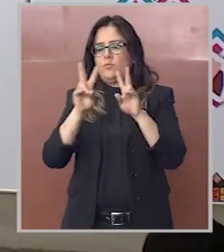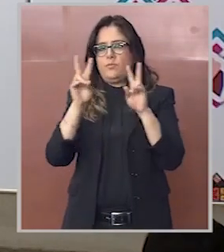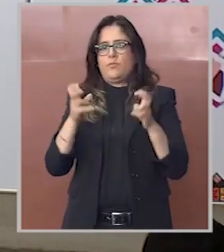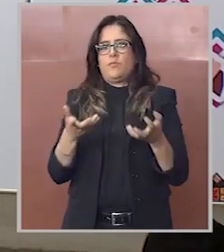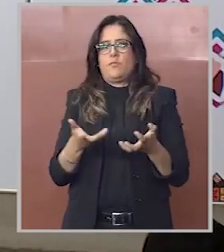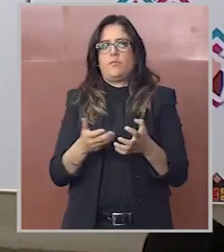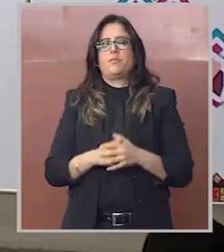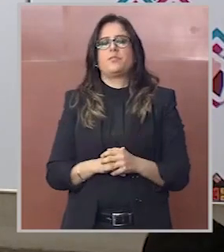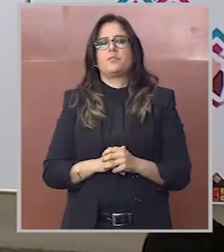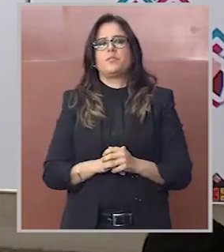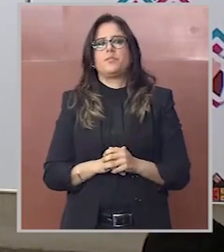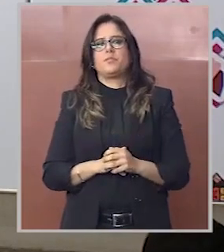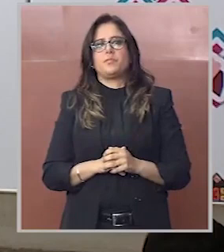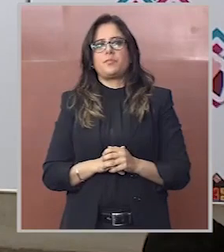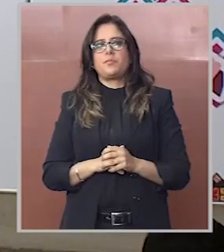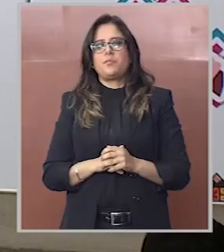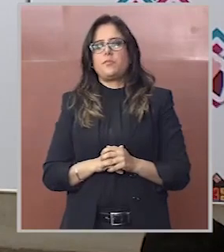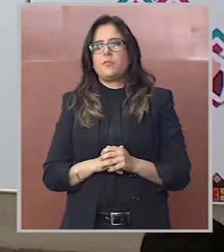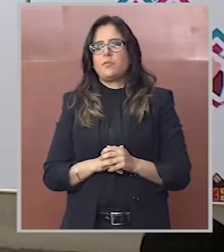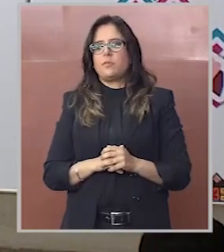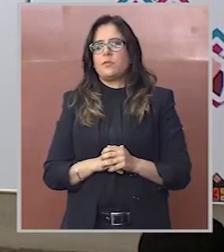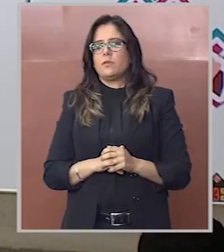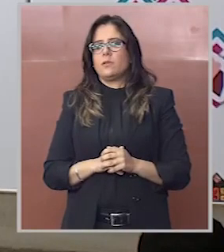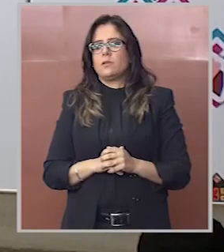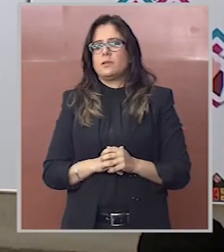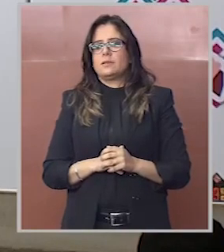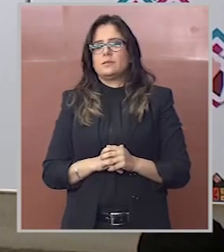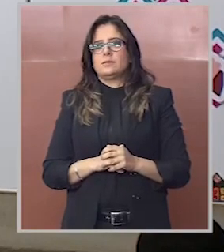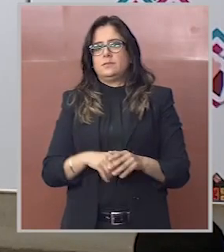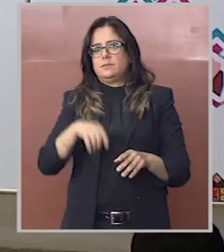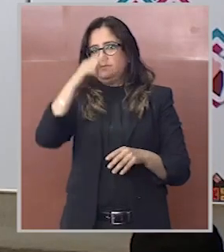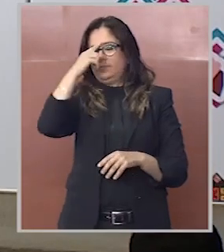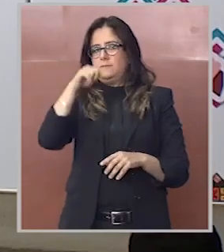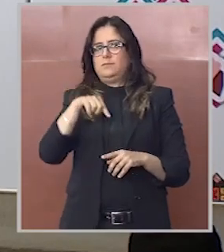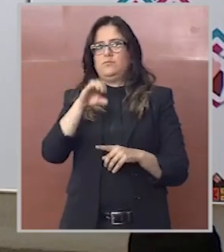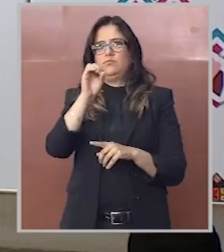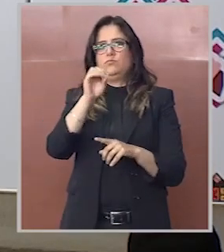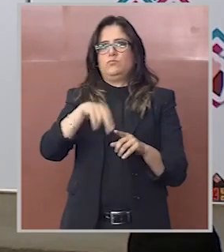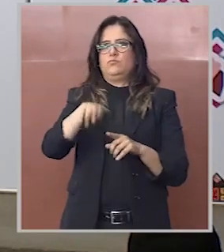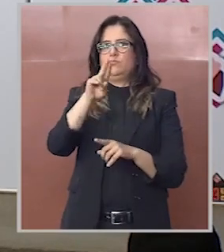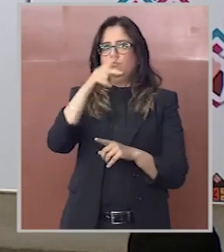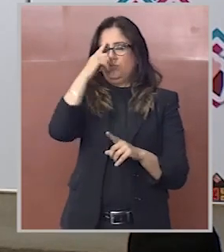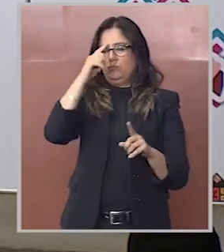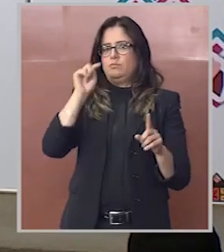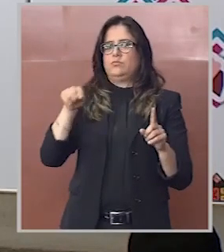para Naciones Unidas para varias de sus digamos